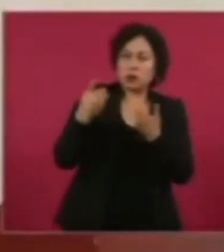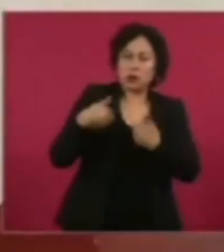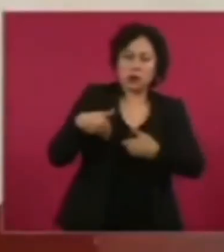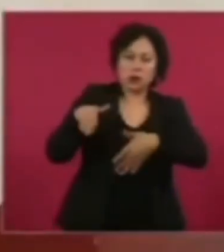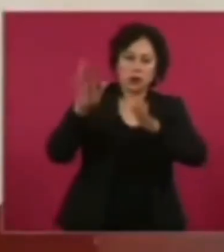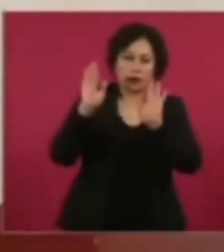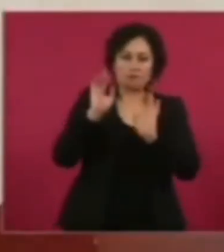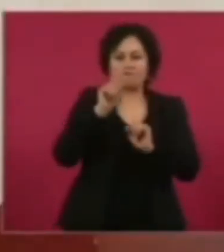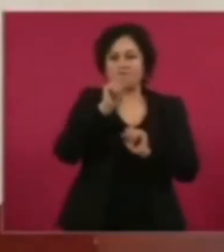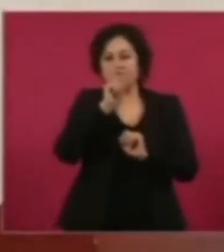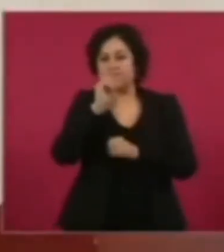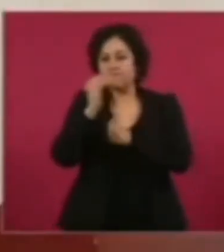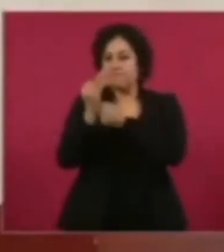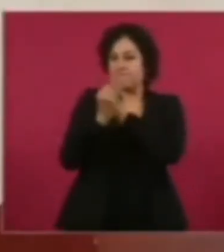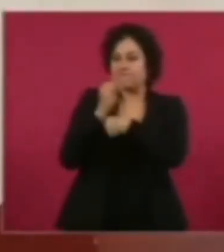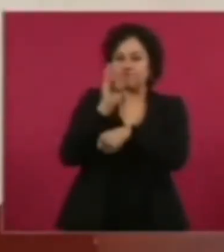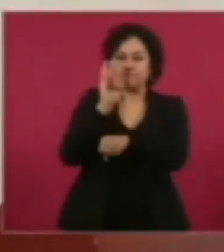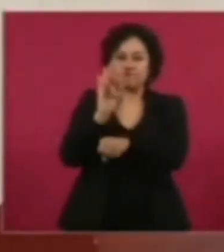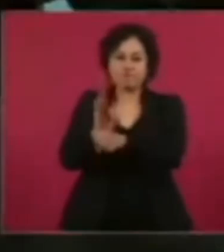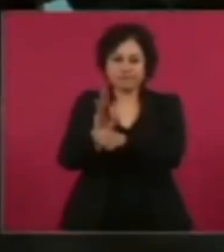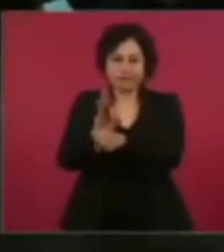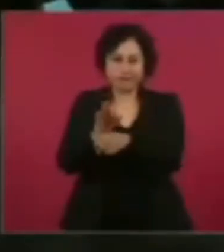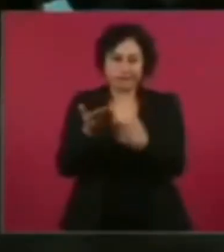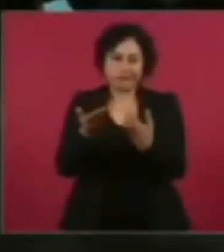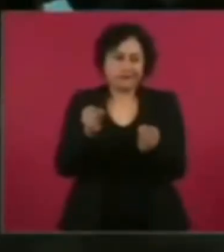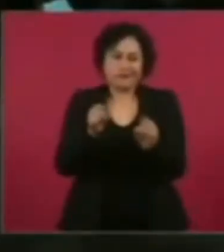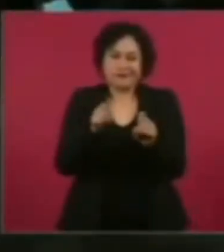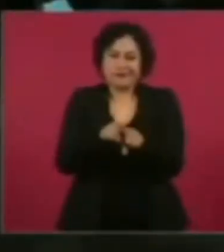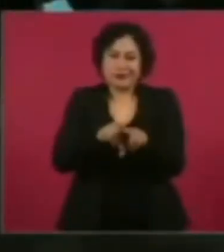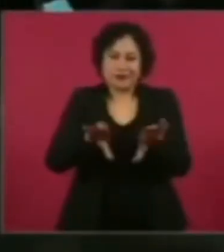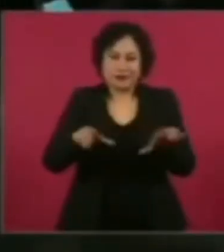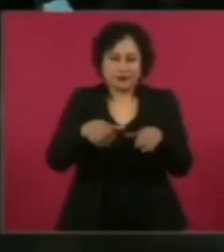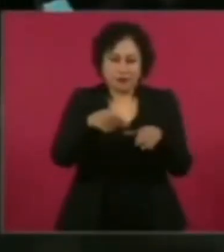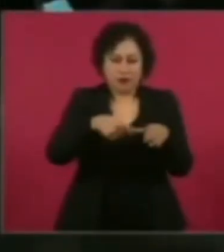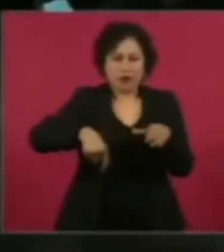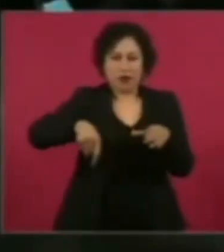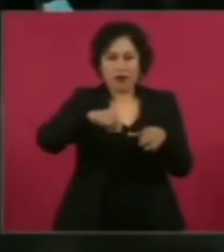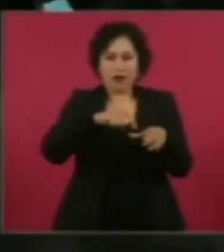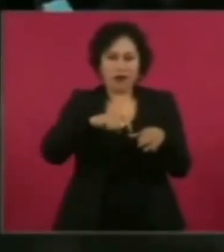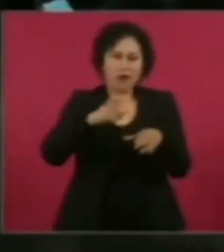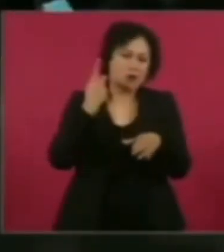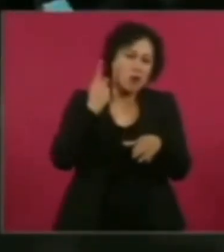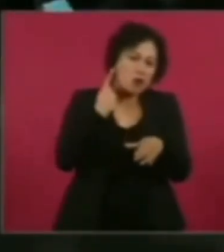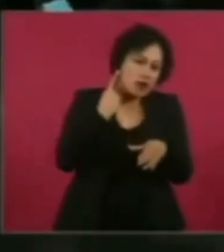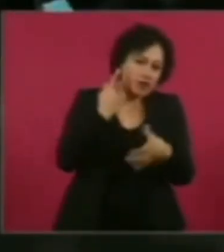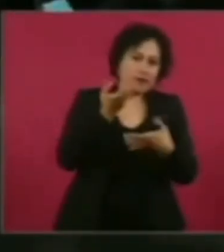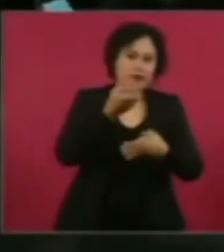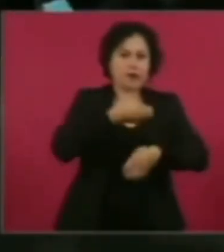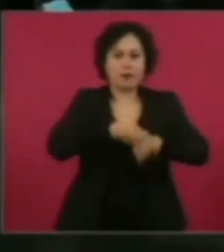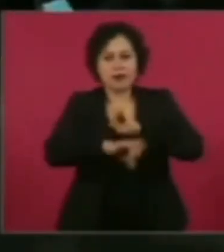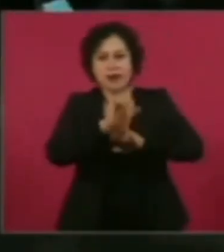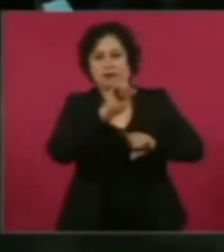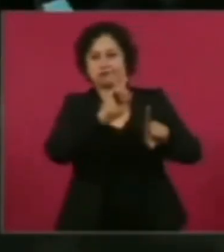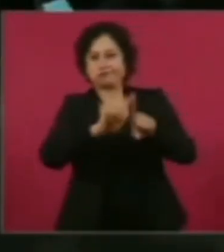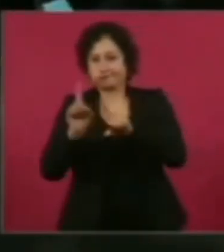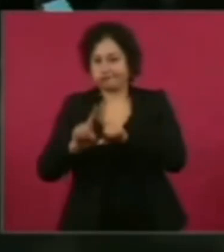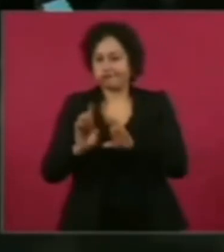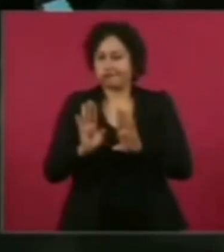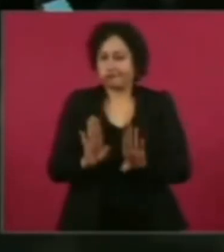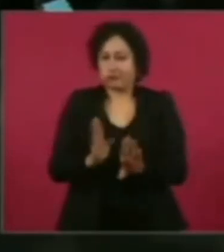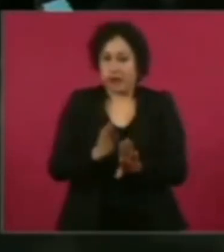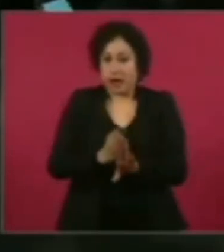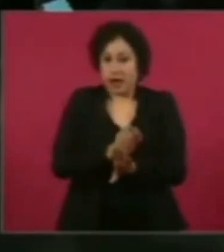políticos Y se quedaban con el presupuesto no solo se quedaban